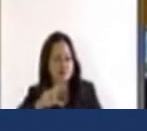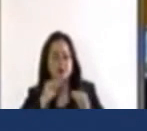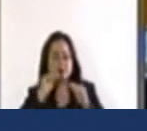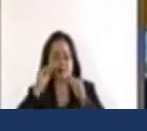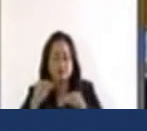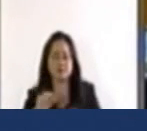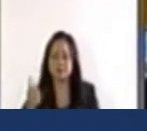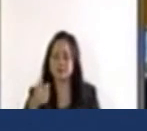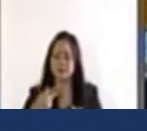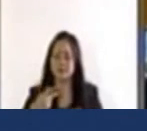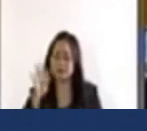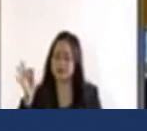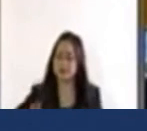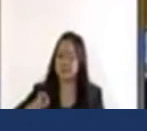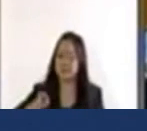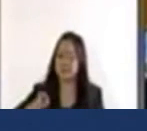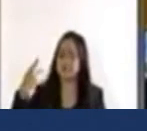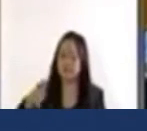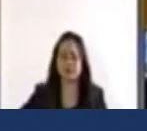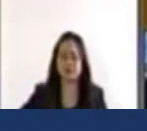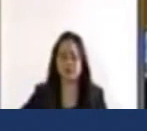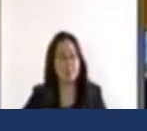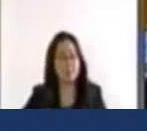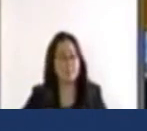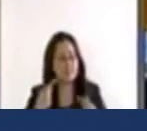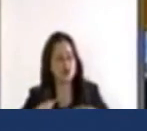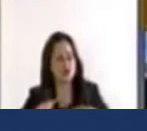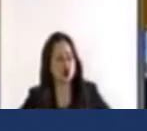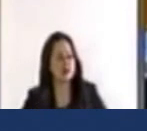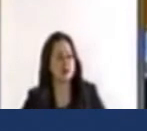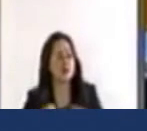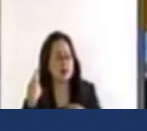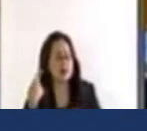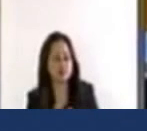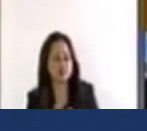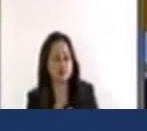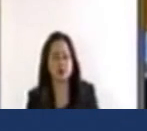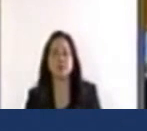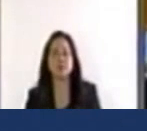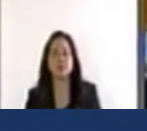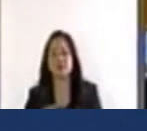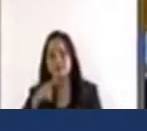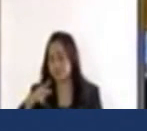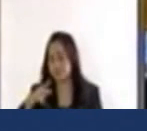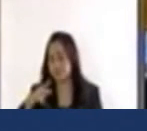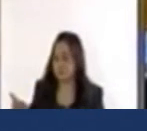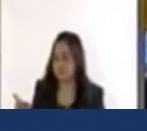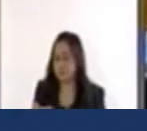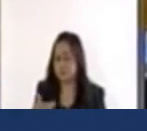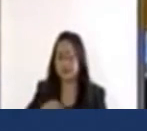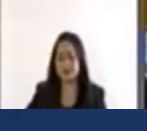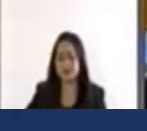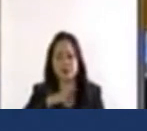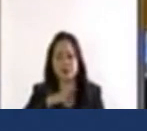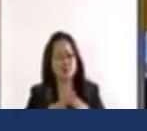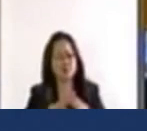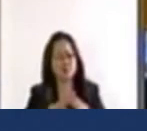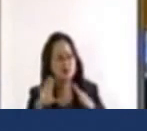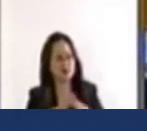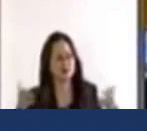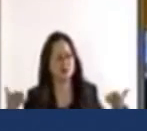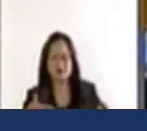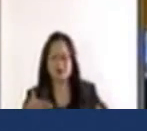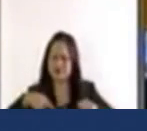de profesionalización que es parte del Poder Judicial, y que entonces vas evidentemente